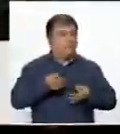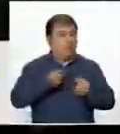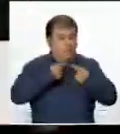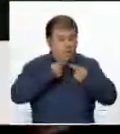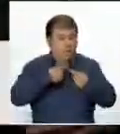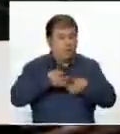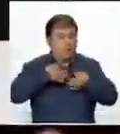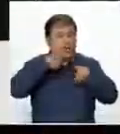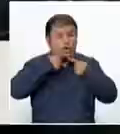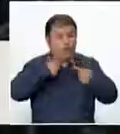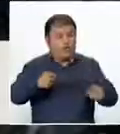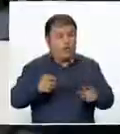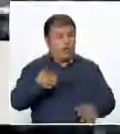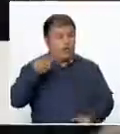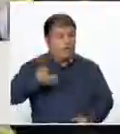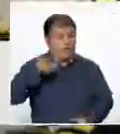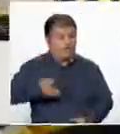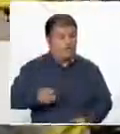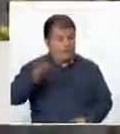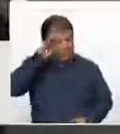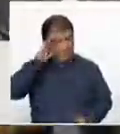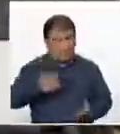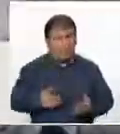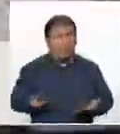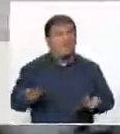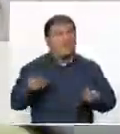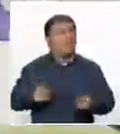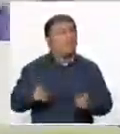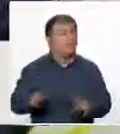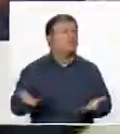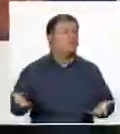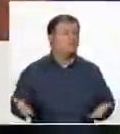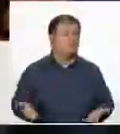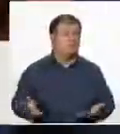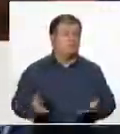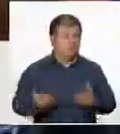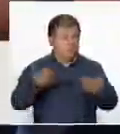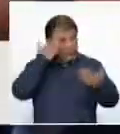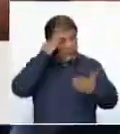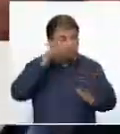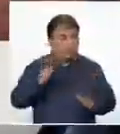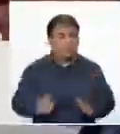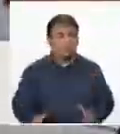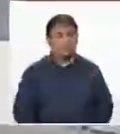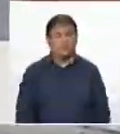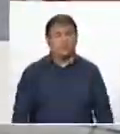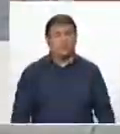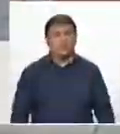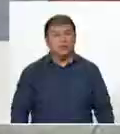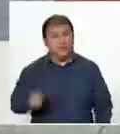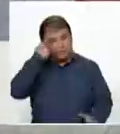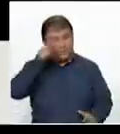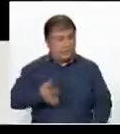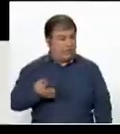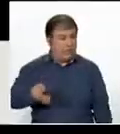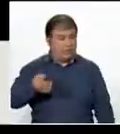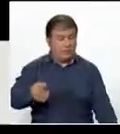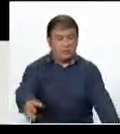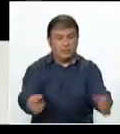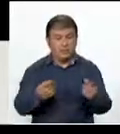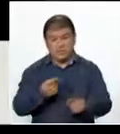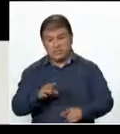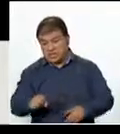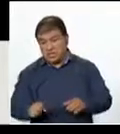parte de la policía con respecto a estos presuntos delincuentes. Aún no se sabe, a ciencia cierta si es que han